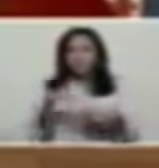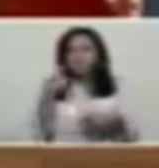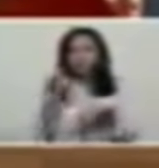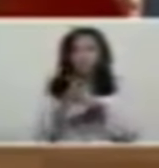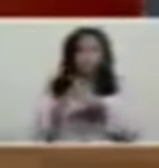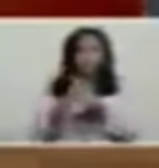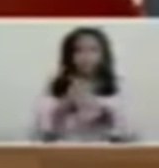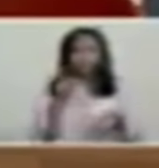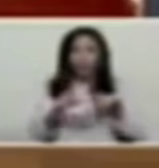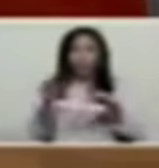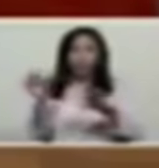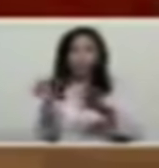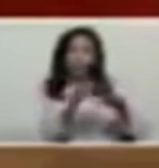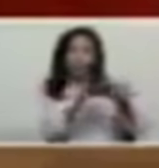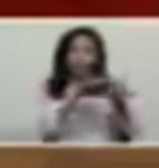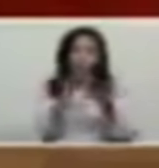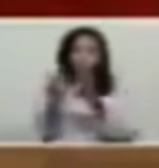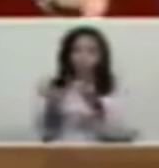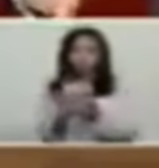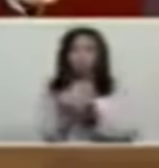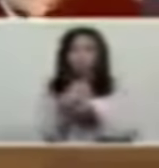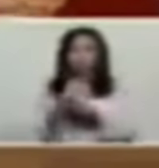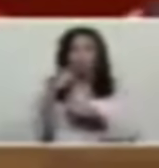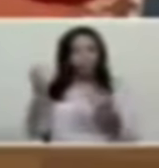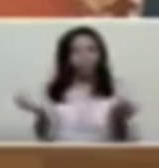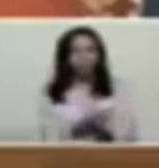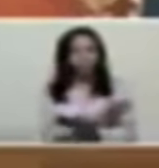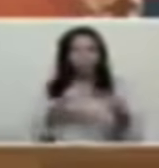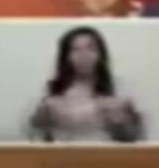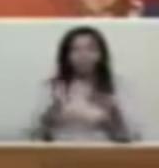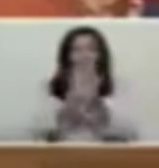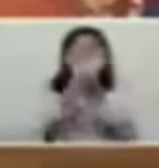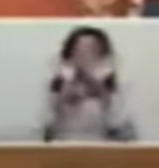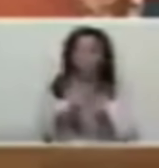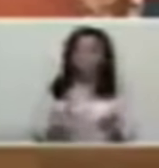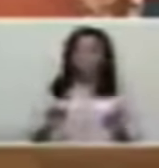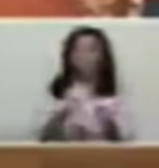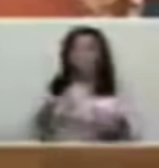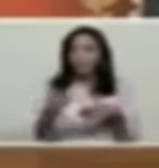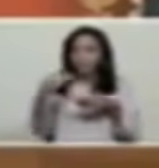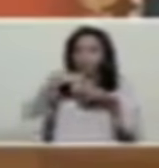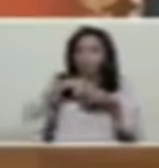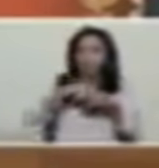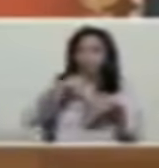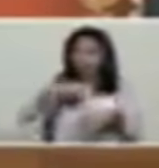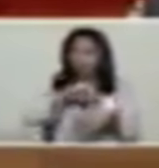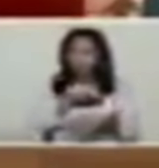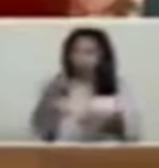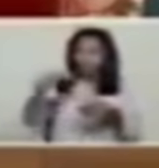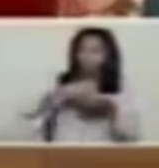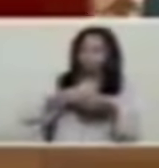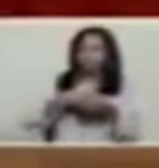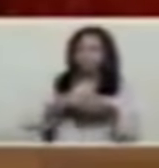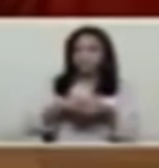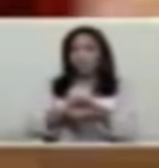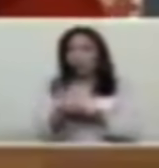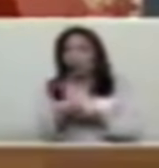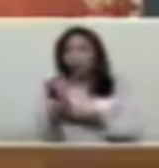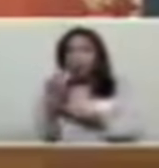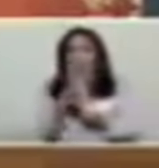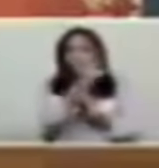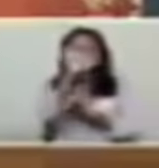satélites pretendan imponer sus modelos, intervenir en los asuntos internos de los países, tiene que